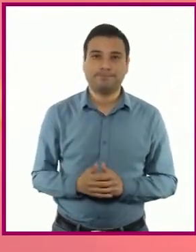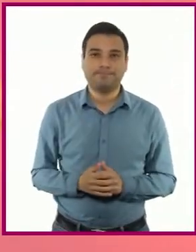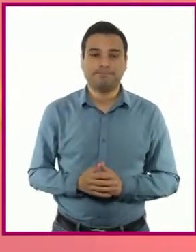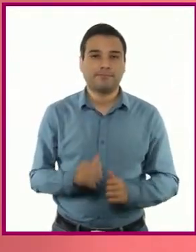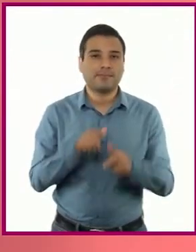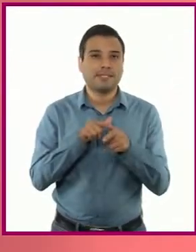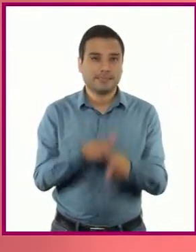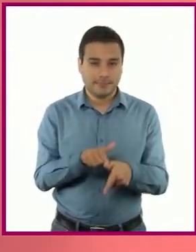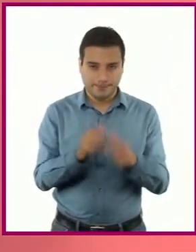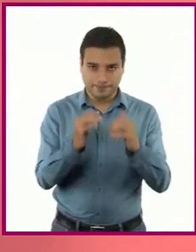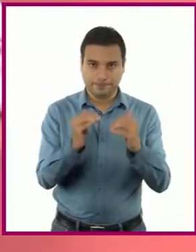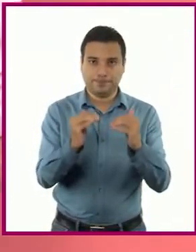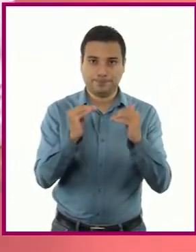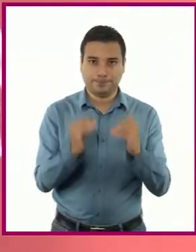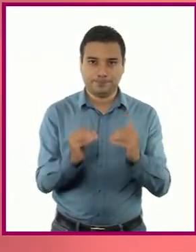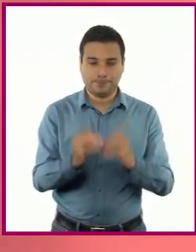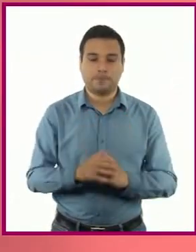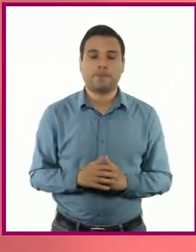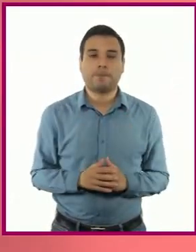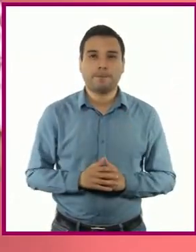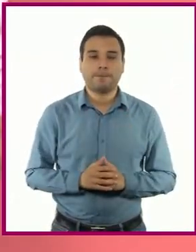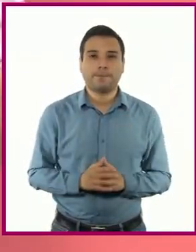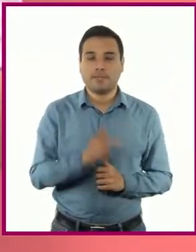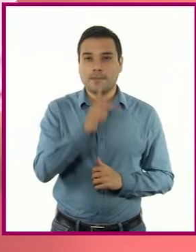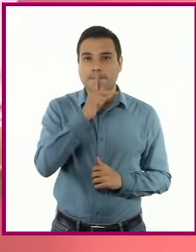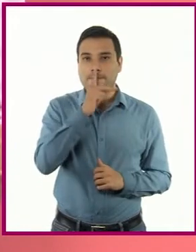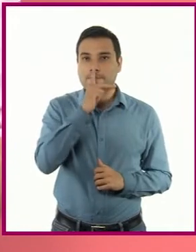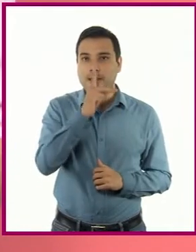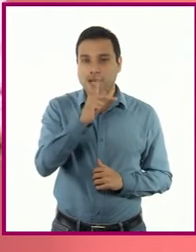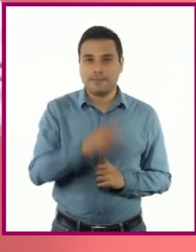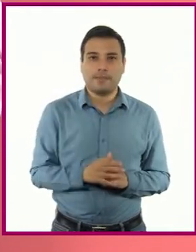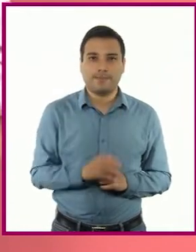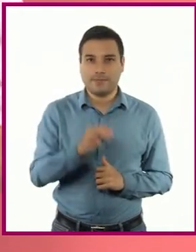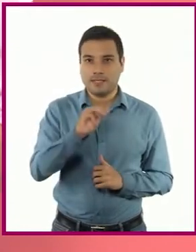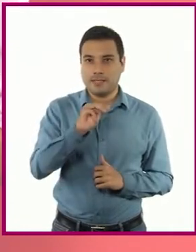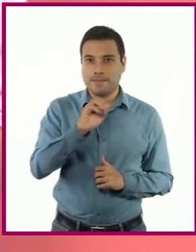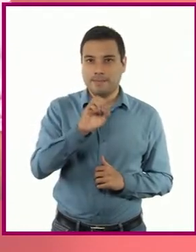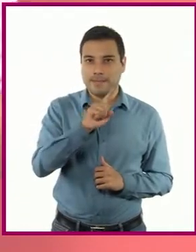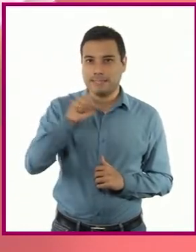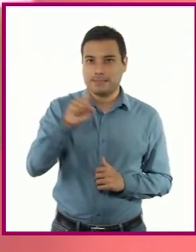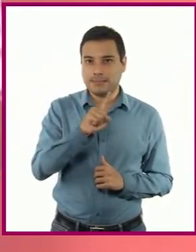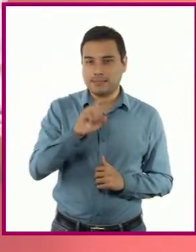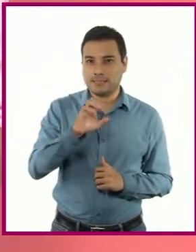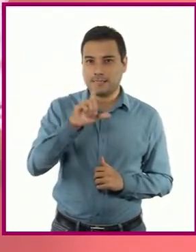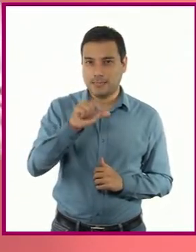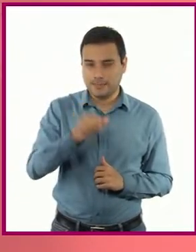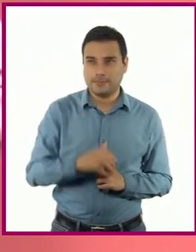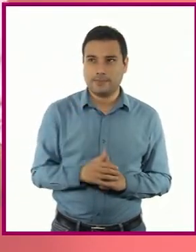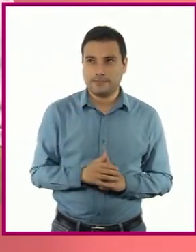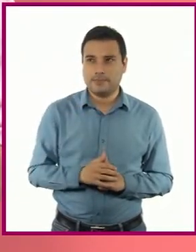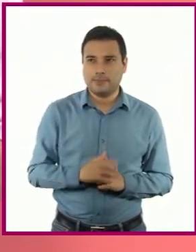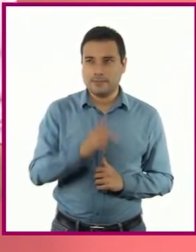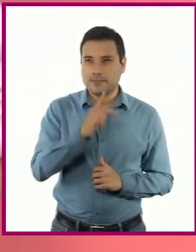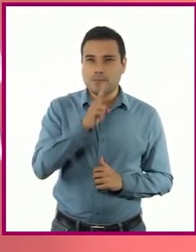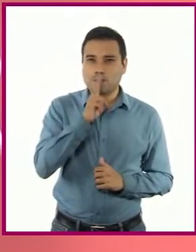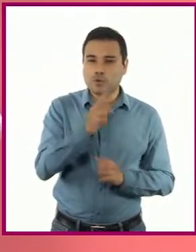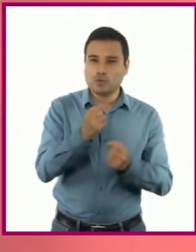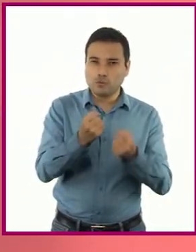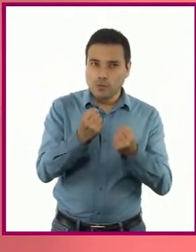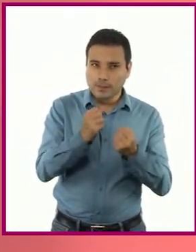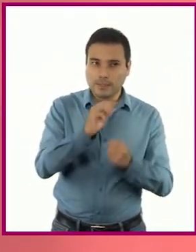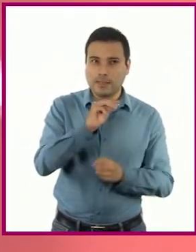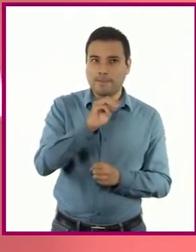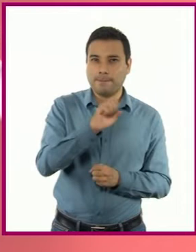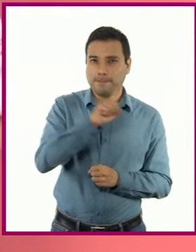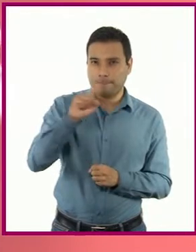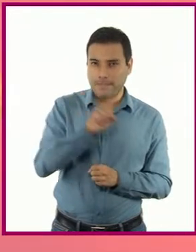Continúa. Va. La palabra es mezcla. Su sílaba tónica es mes. Al acomodarla, cae en la